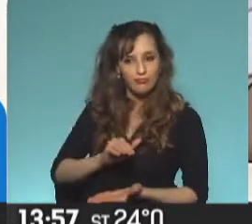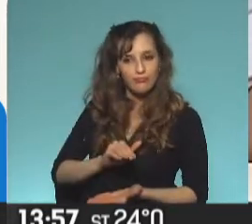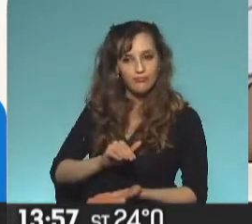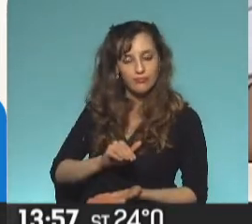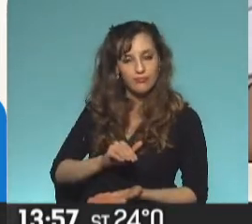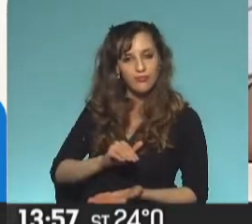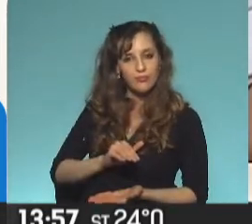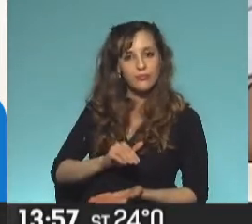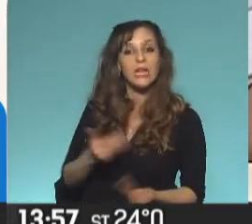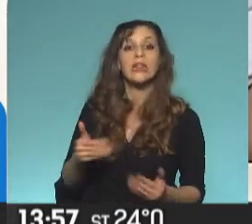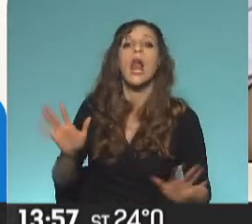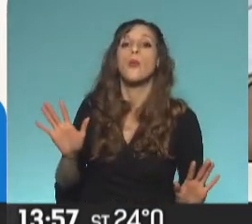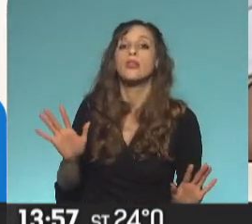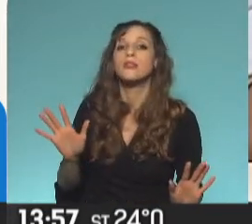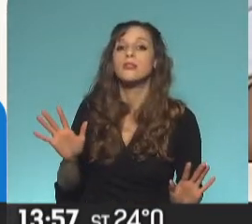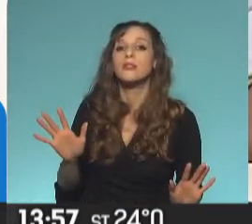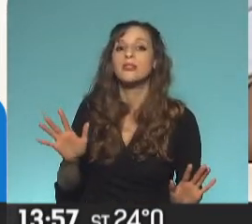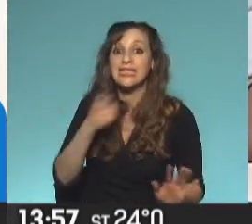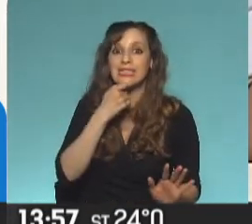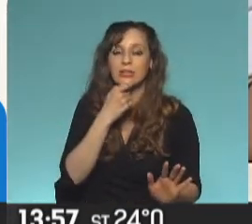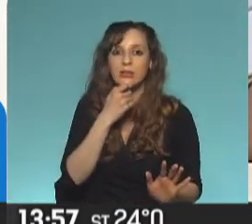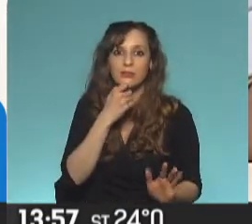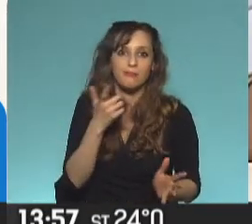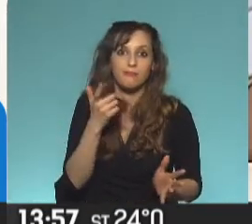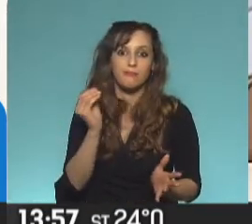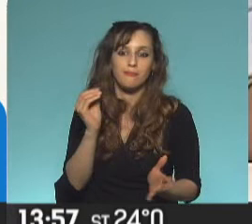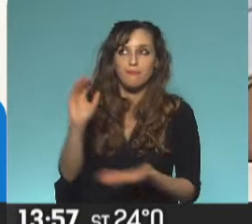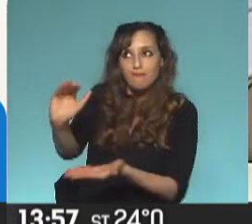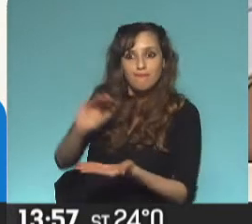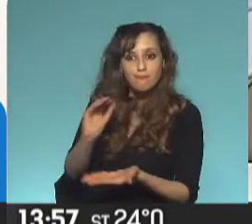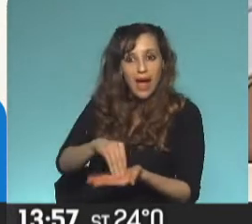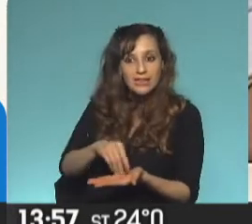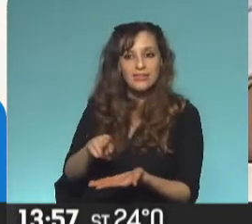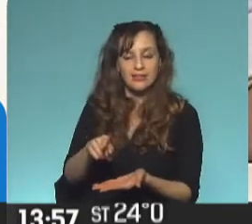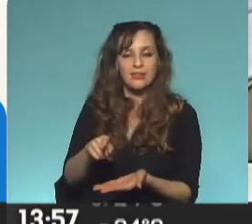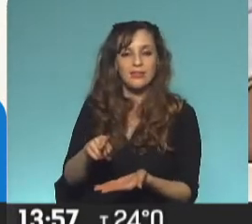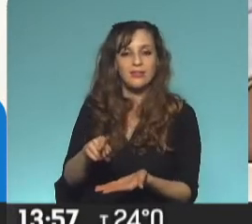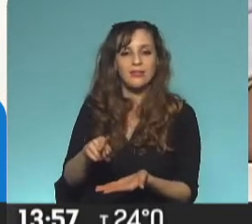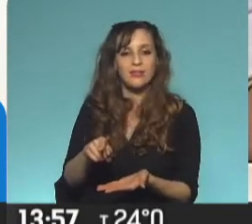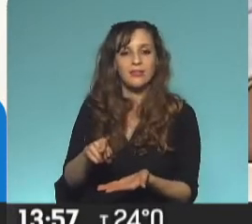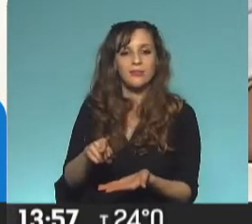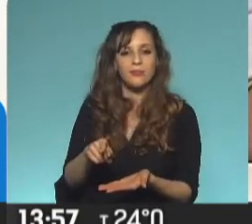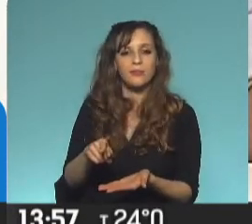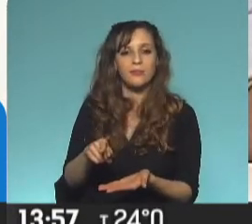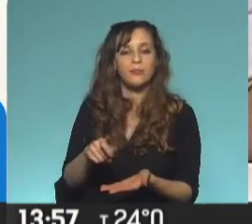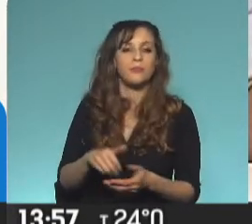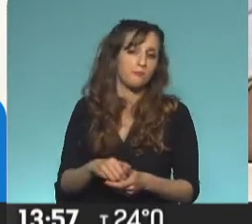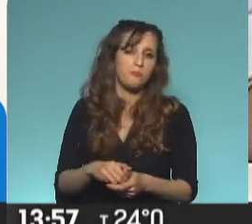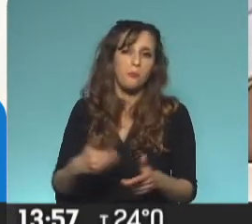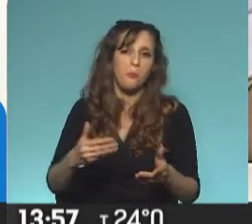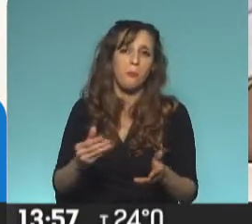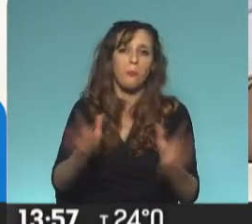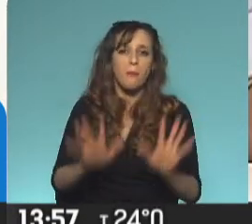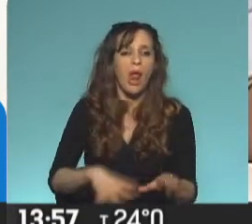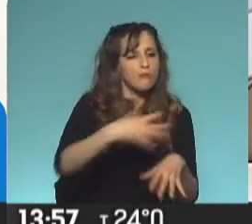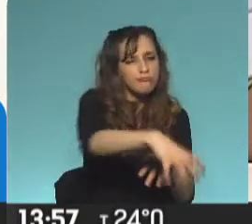vez más vacunas con lo cual si tenemos más vacunas y ampliaremos de nuevo la cantidad de lugares para vacunar